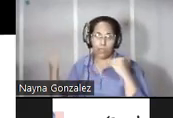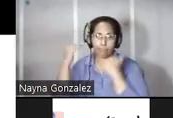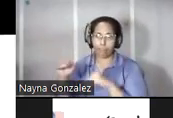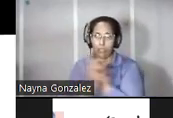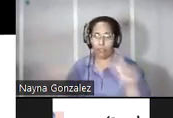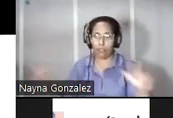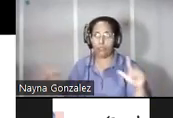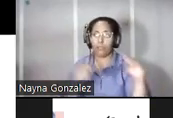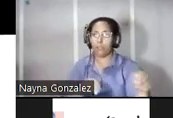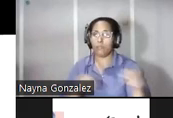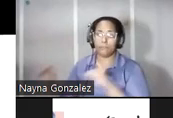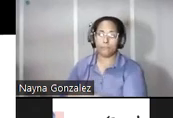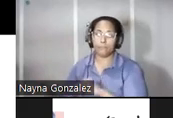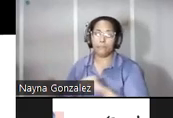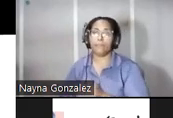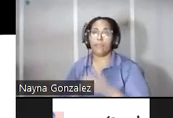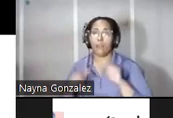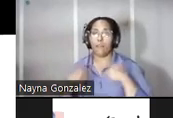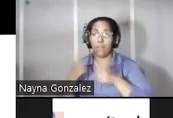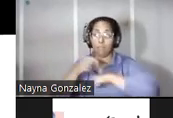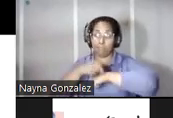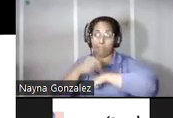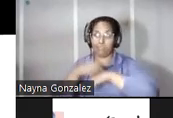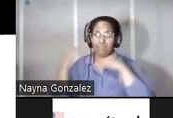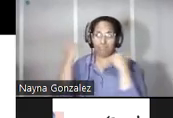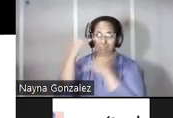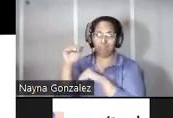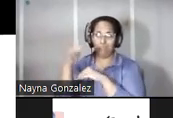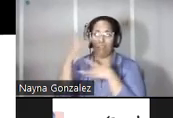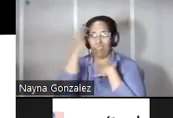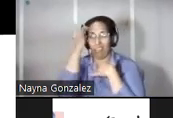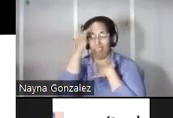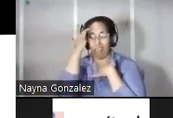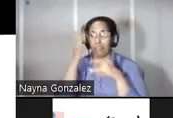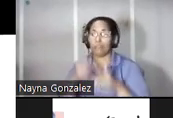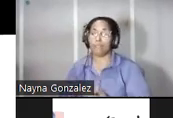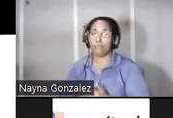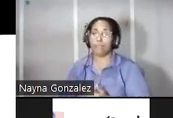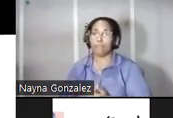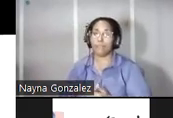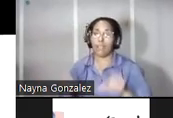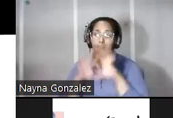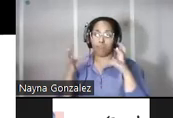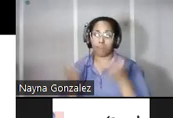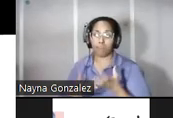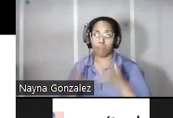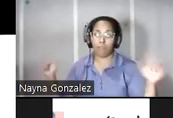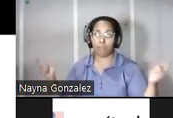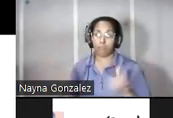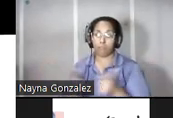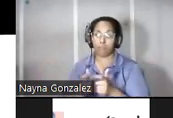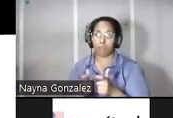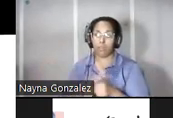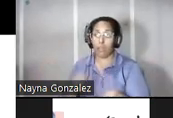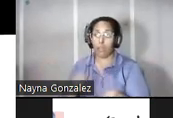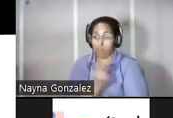en su libertad de movimiento, que su vida en ese momento está limitada por su enfermedad, que sus mundos han sido reducidos a